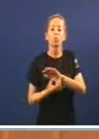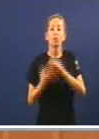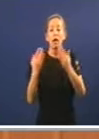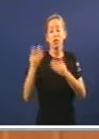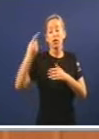do mesmo sindicato que Amador Lei e Daniel Niebla, pois tamén dende esta tribuna, diante do 10 de marzo,